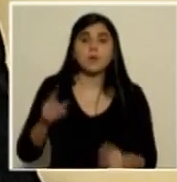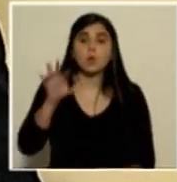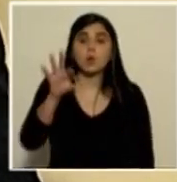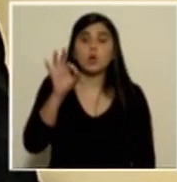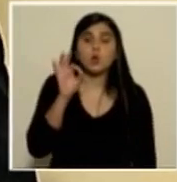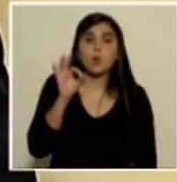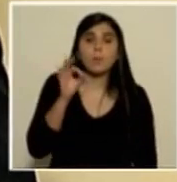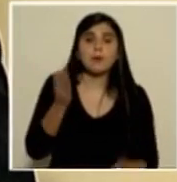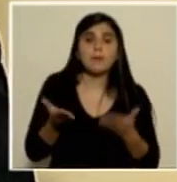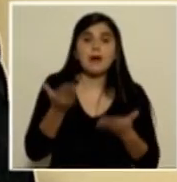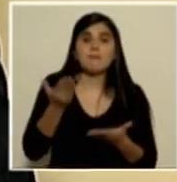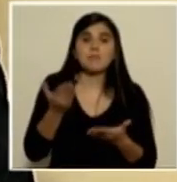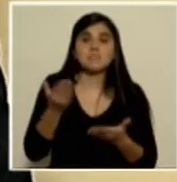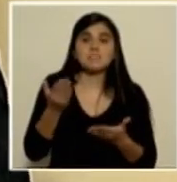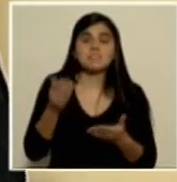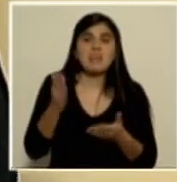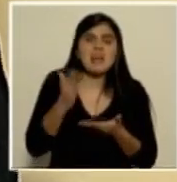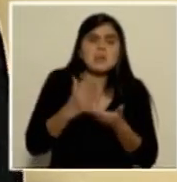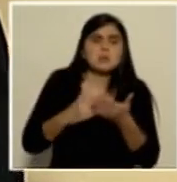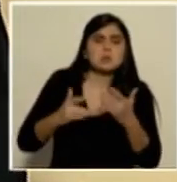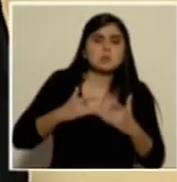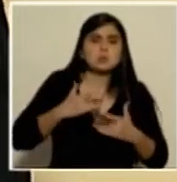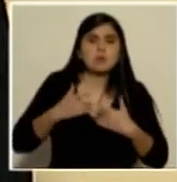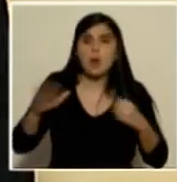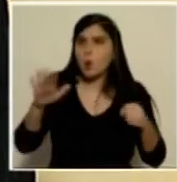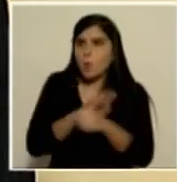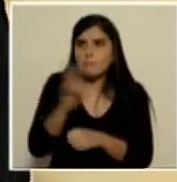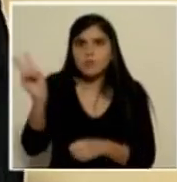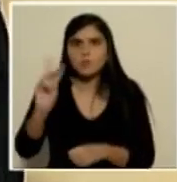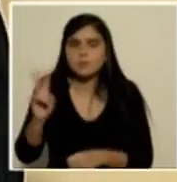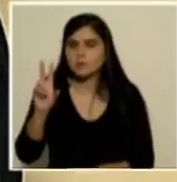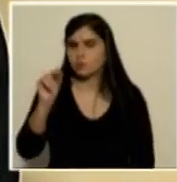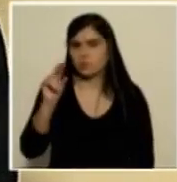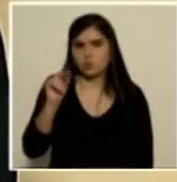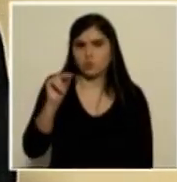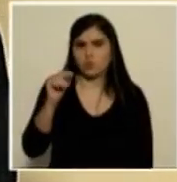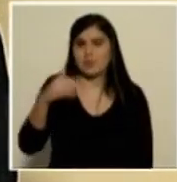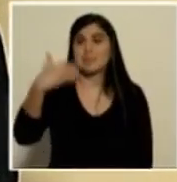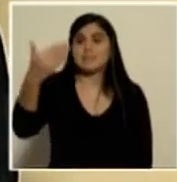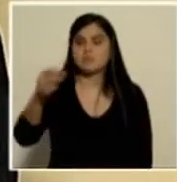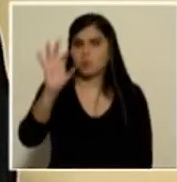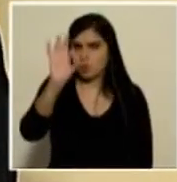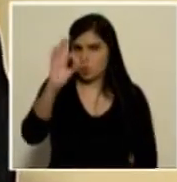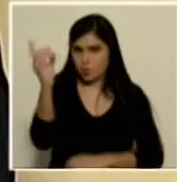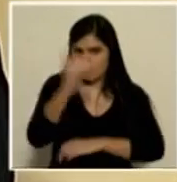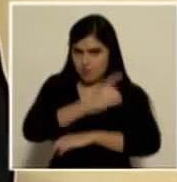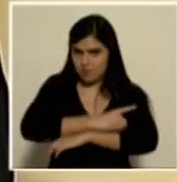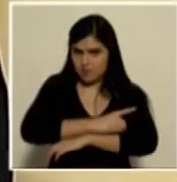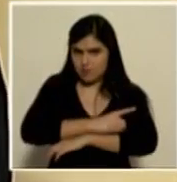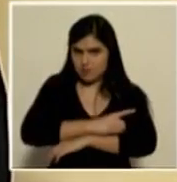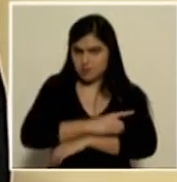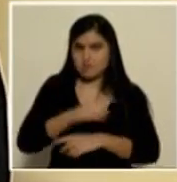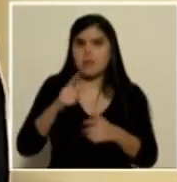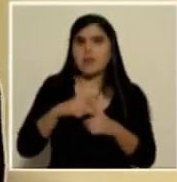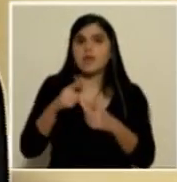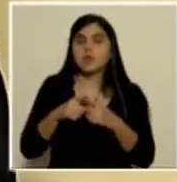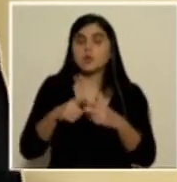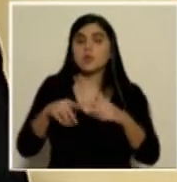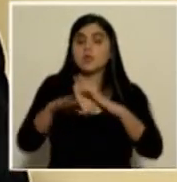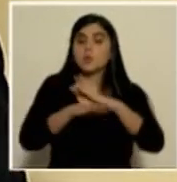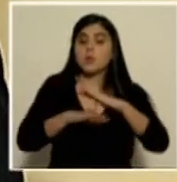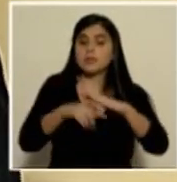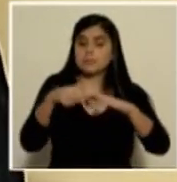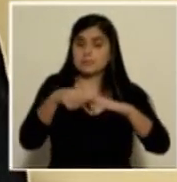es el rastro del virus, no el virus, después del 9º día. Entonces, en realidad, los fundamentos que se han tomado en cuenta, porque eso se ha